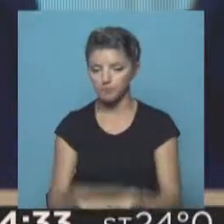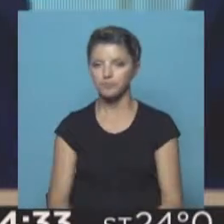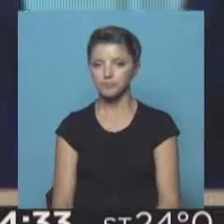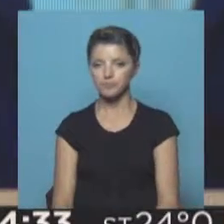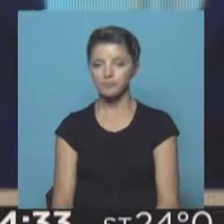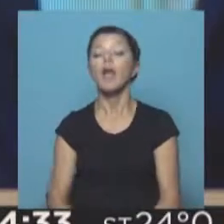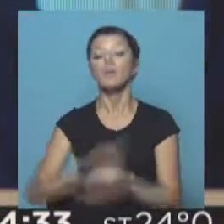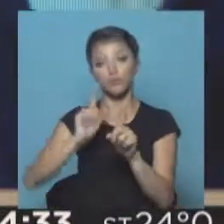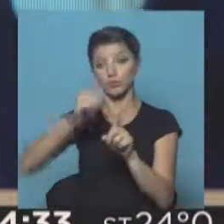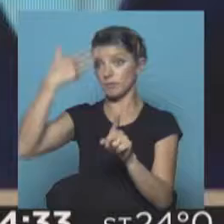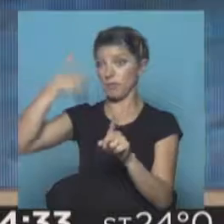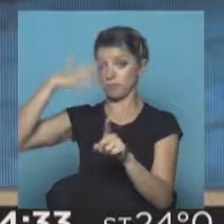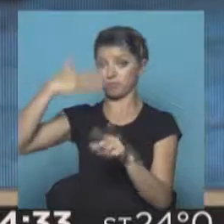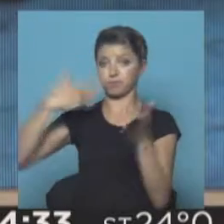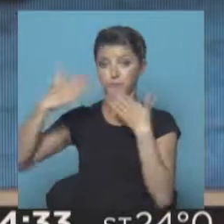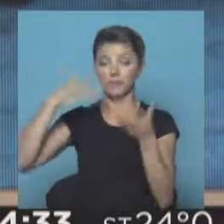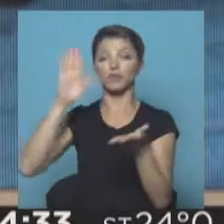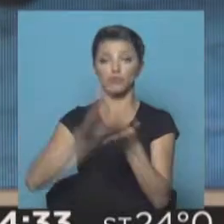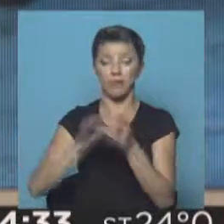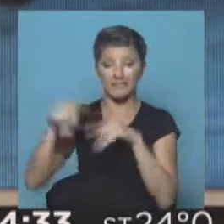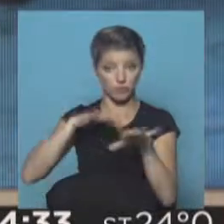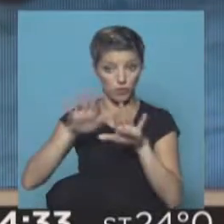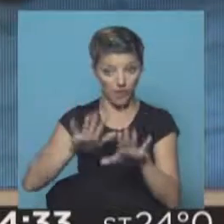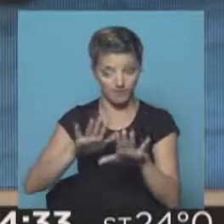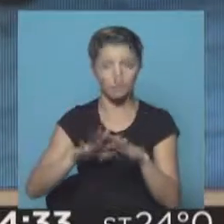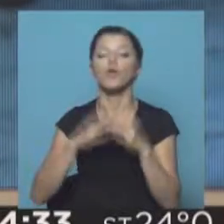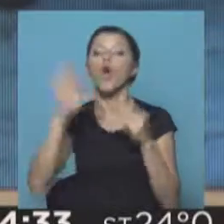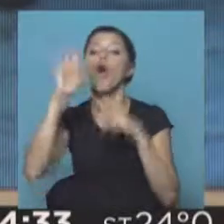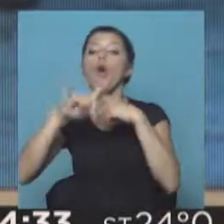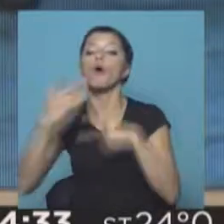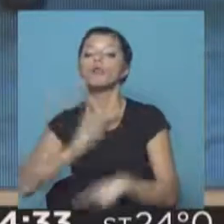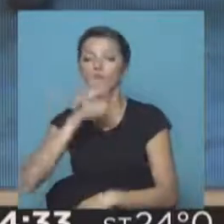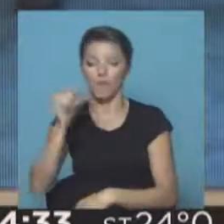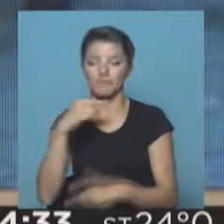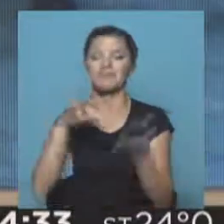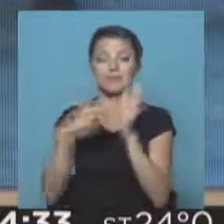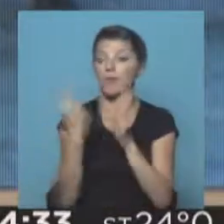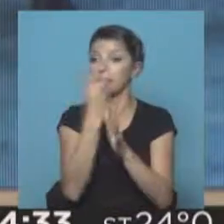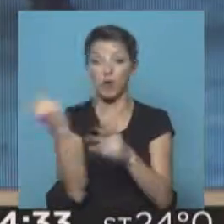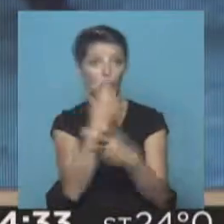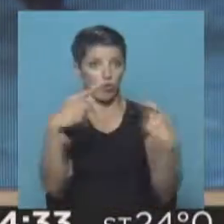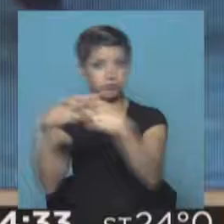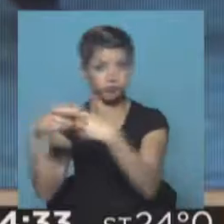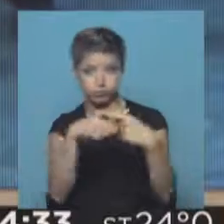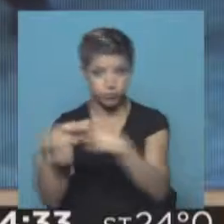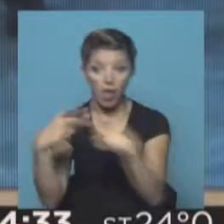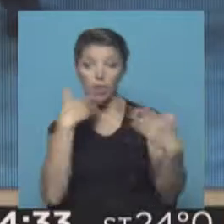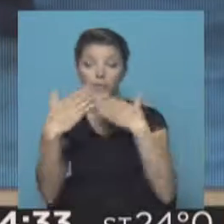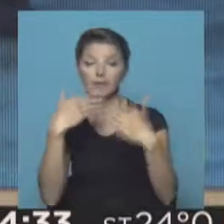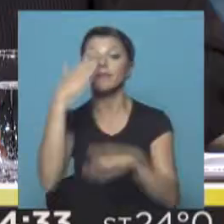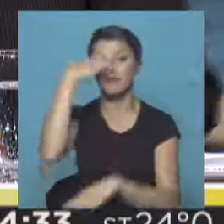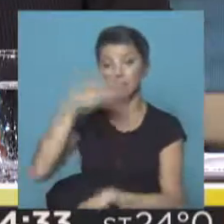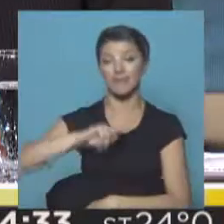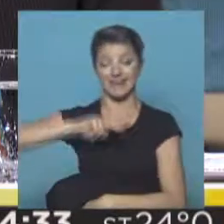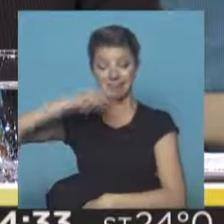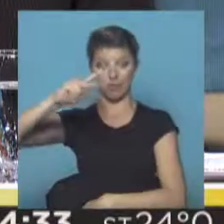los últimos debates, que es este estilo Oxford, por el cual primero debaten entre sí, y después, en segundos debates, interviene el